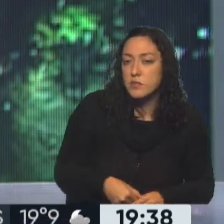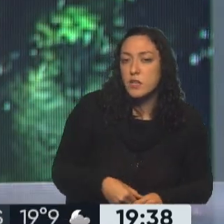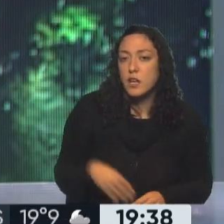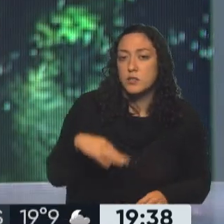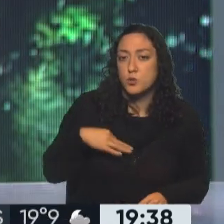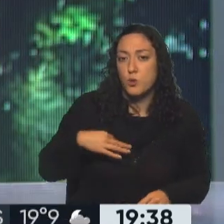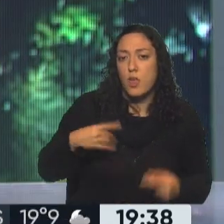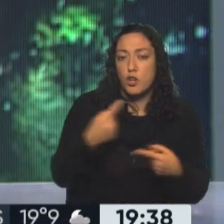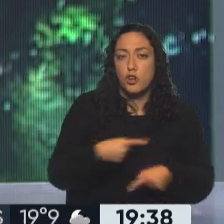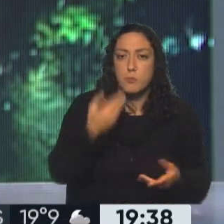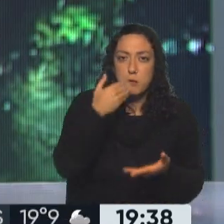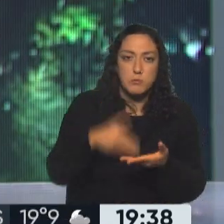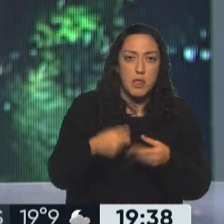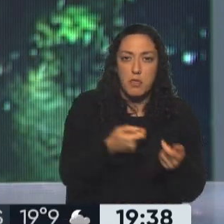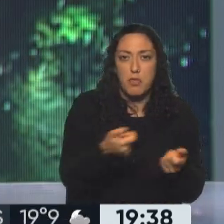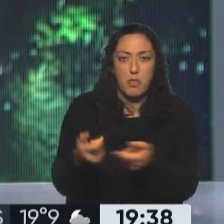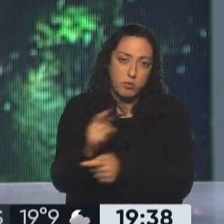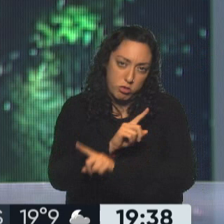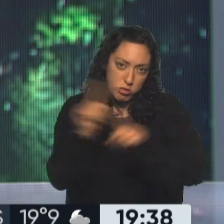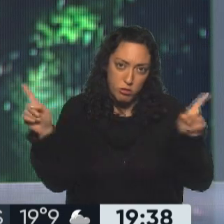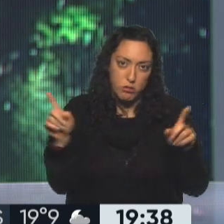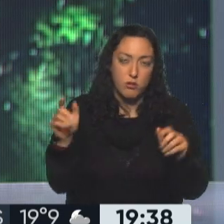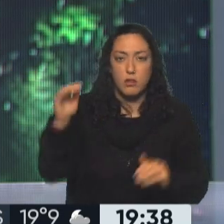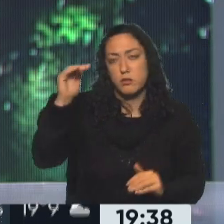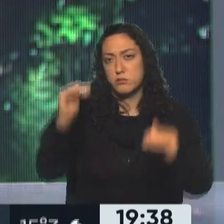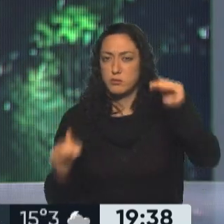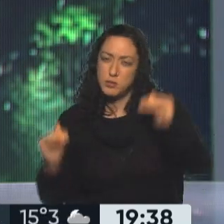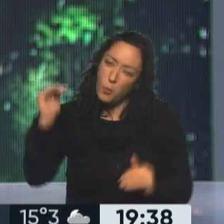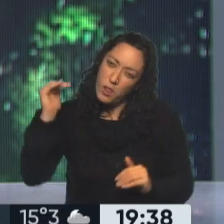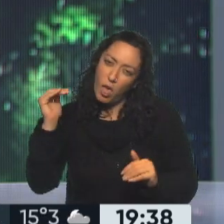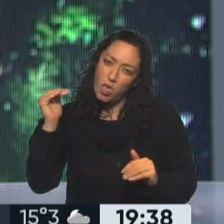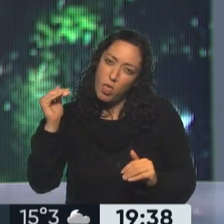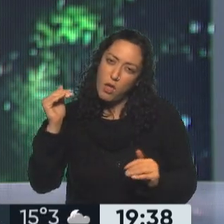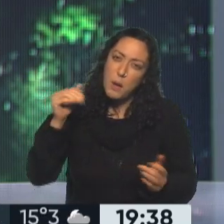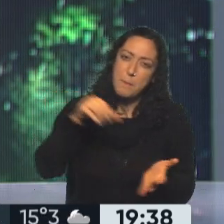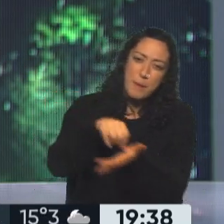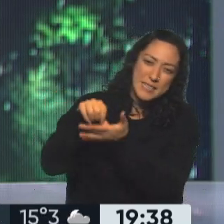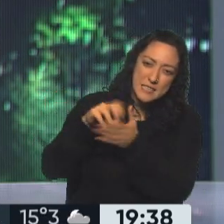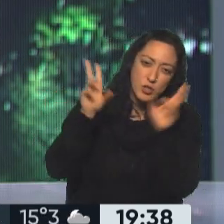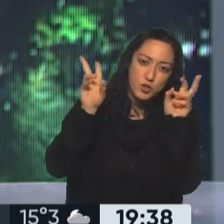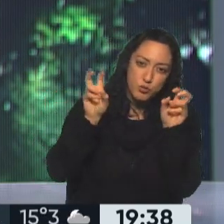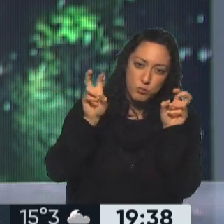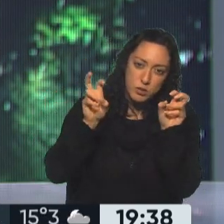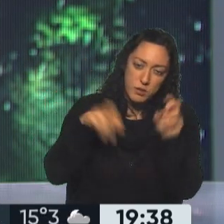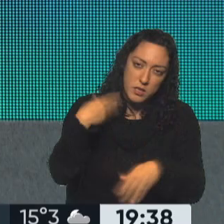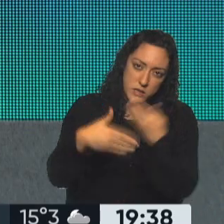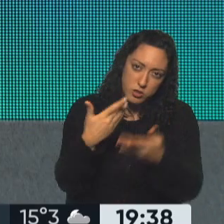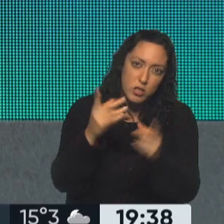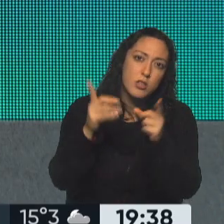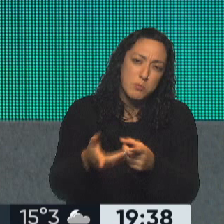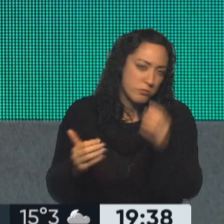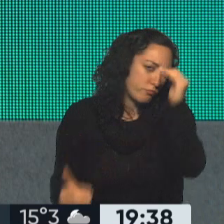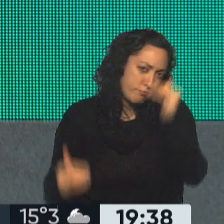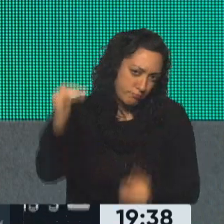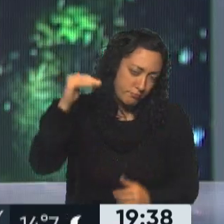lo que se le prometió. Hay una desigualdad enorme también en los países supuestamente más desarrollados. Entonces